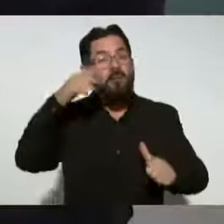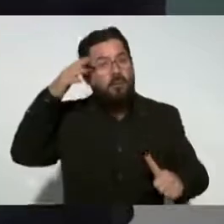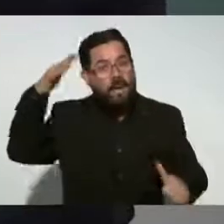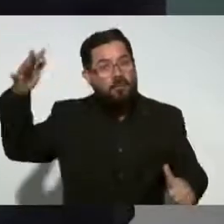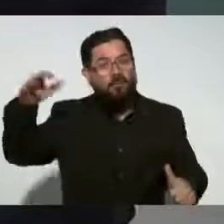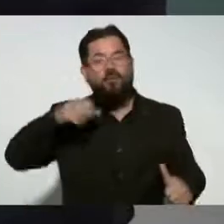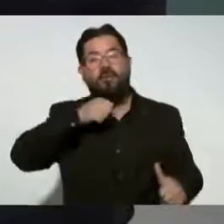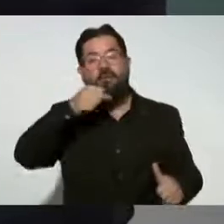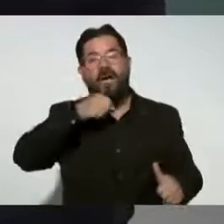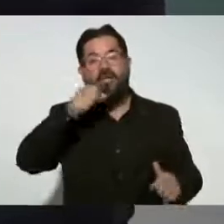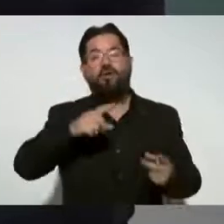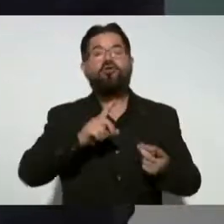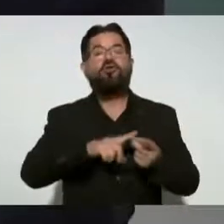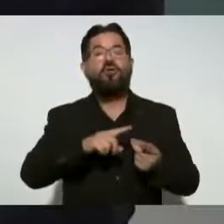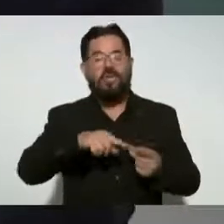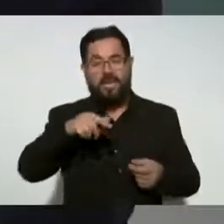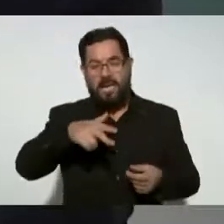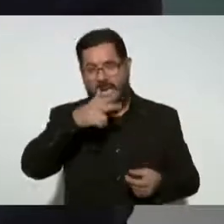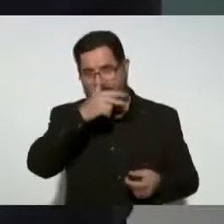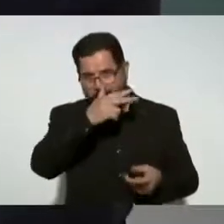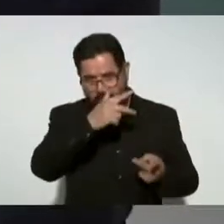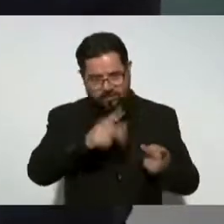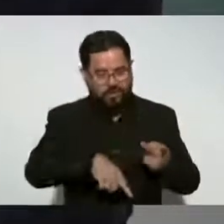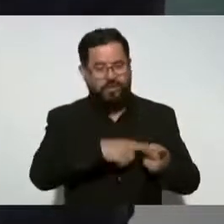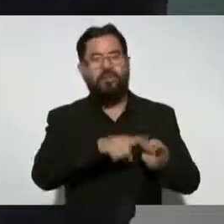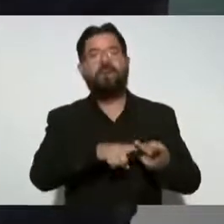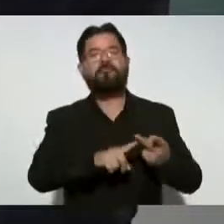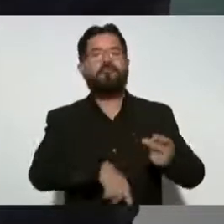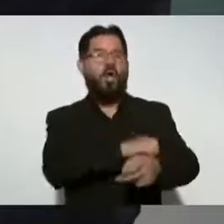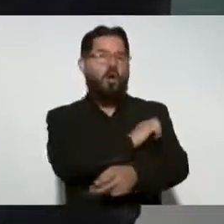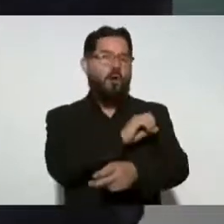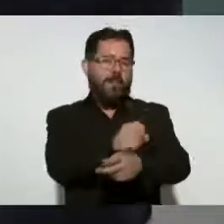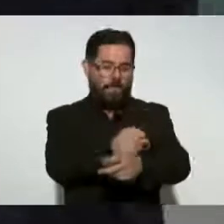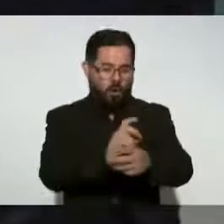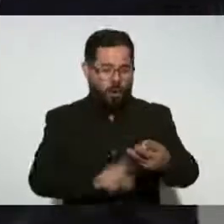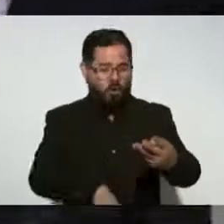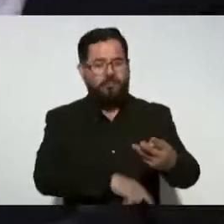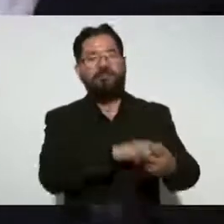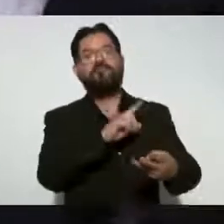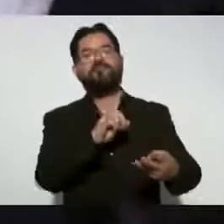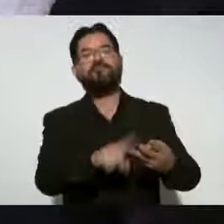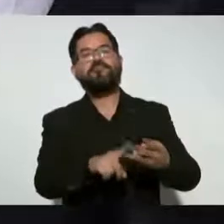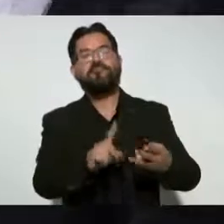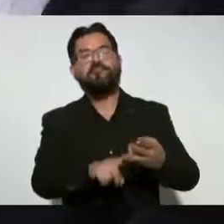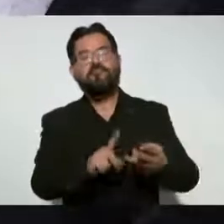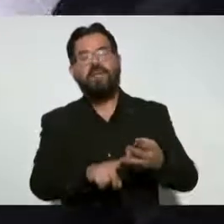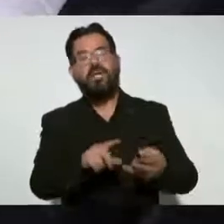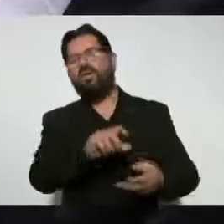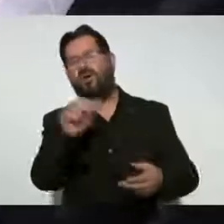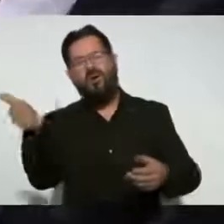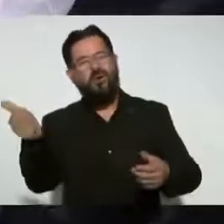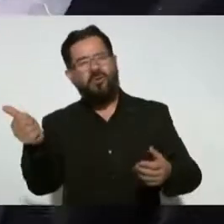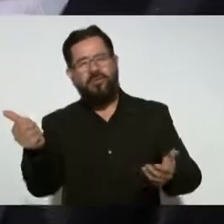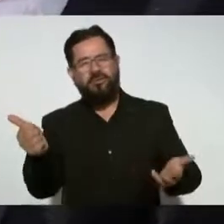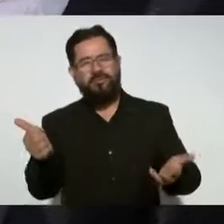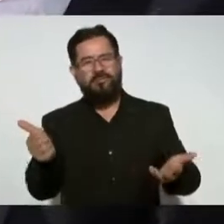Hermosillo y de Obregón y de todos